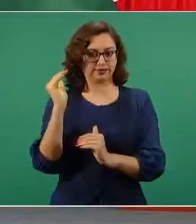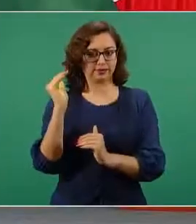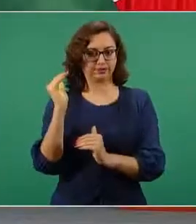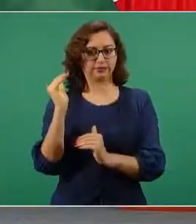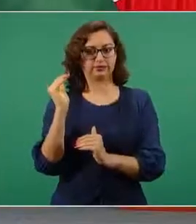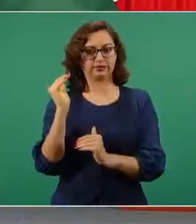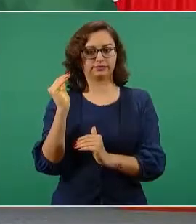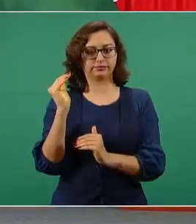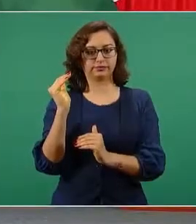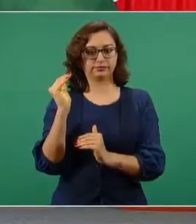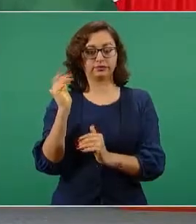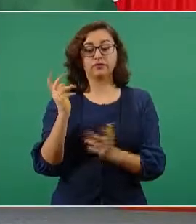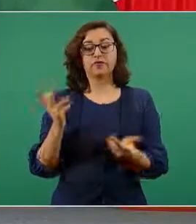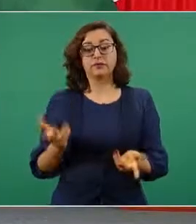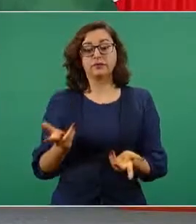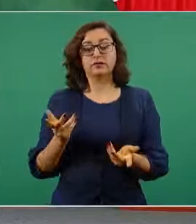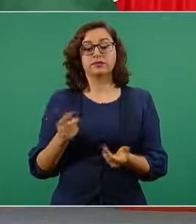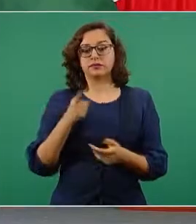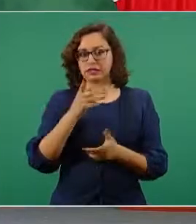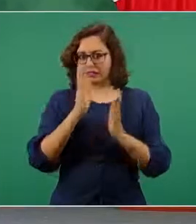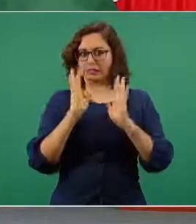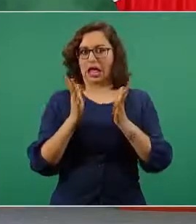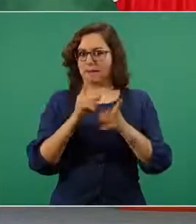16%. Estamos